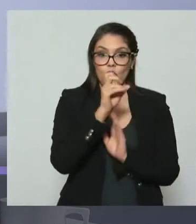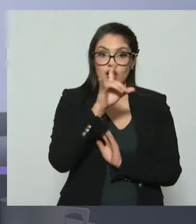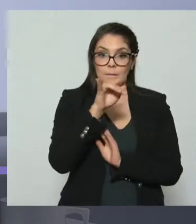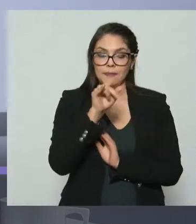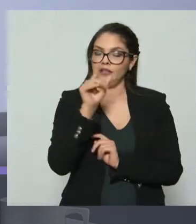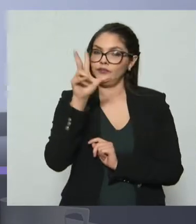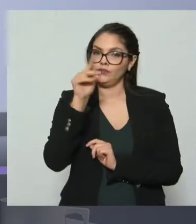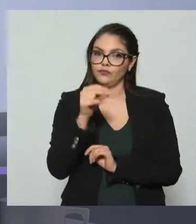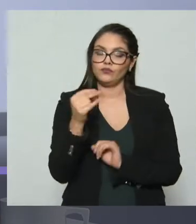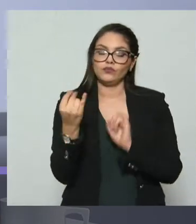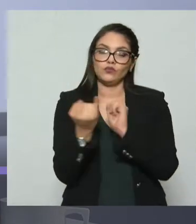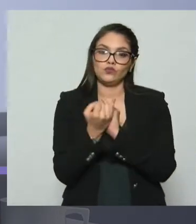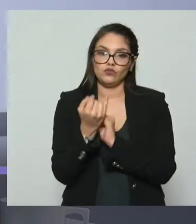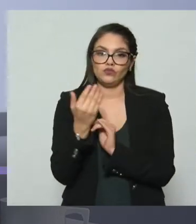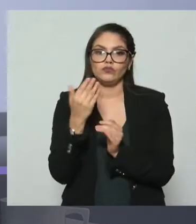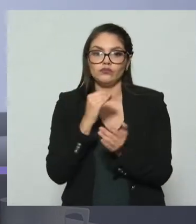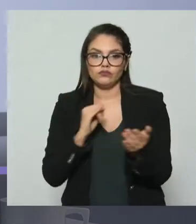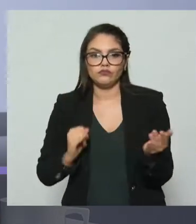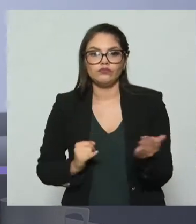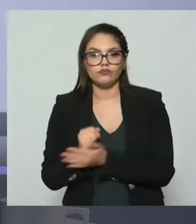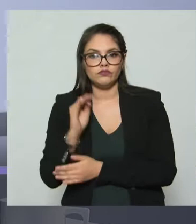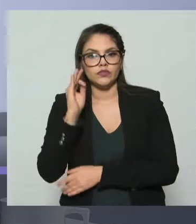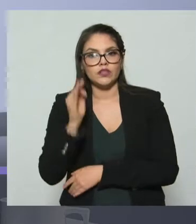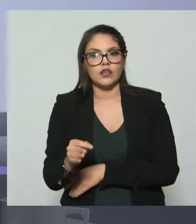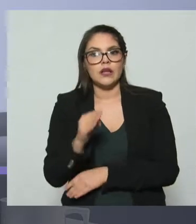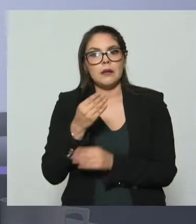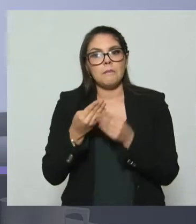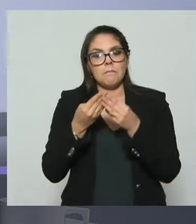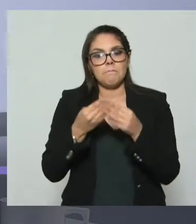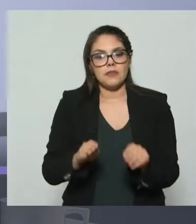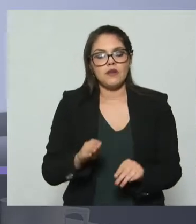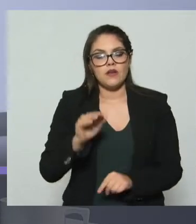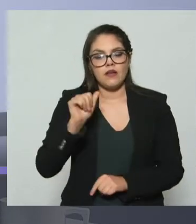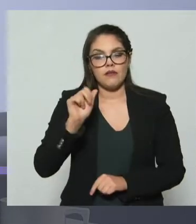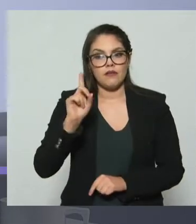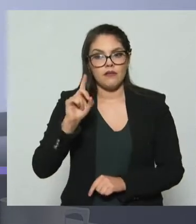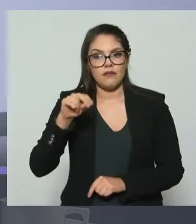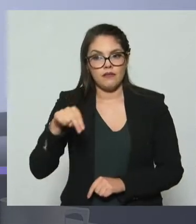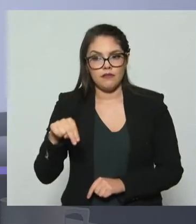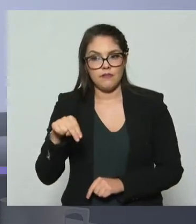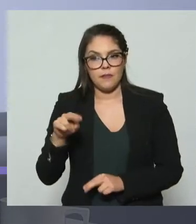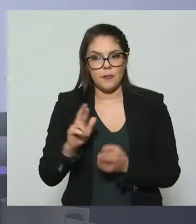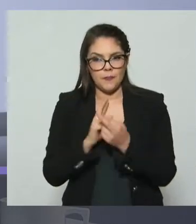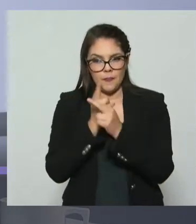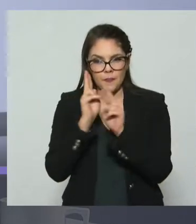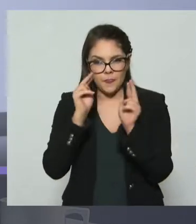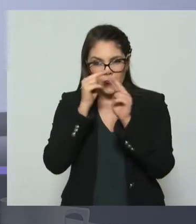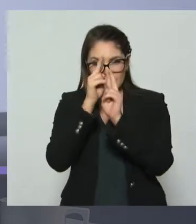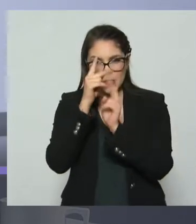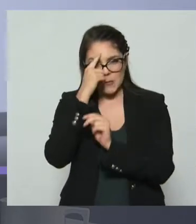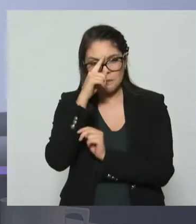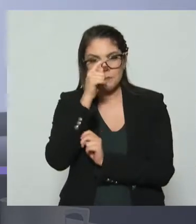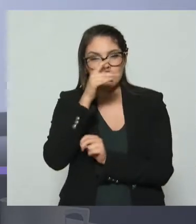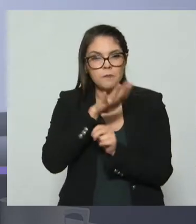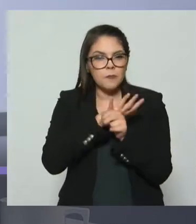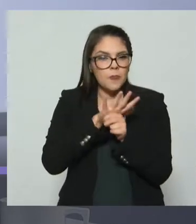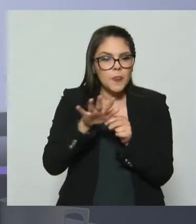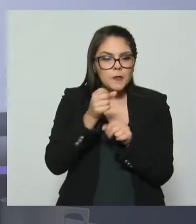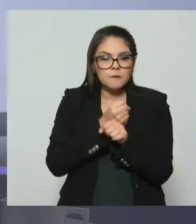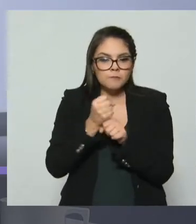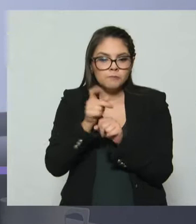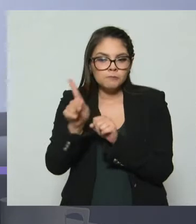también aprobamos la ley del banco de ADN. Nos hace falta la ley del registro público